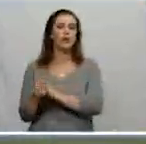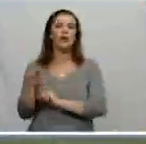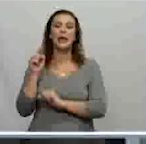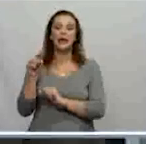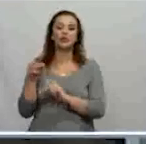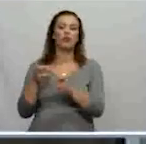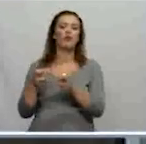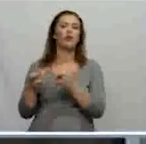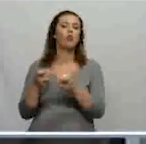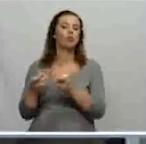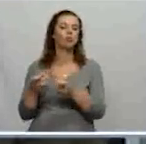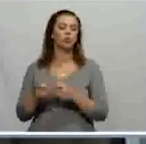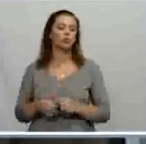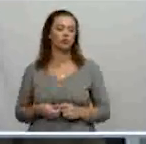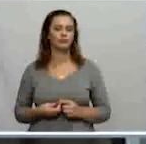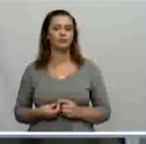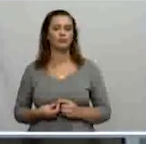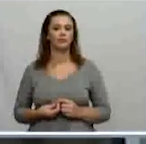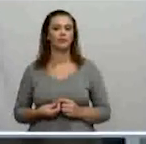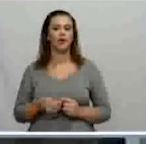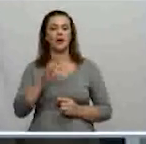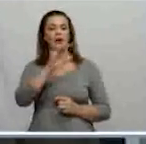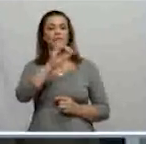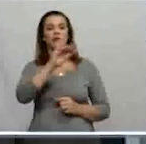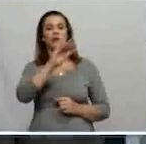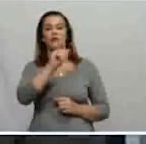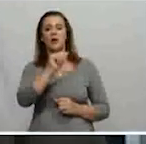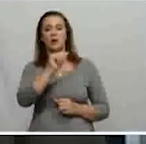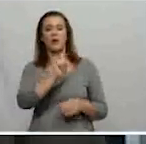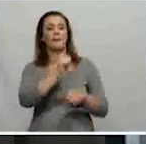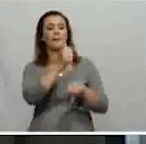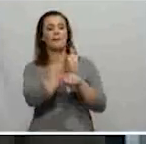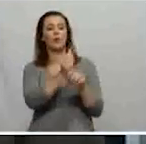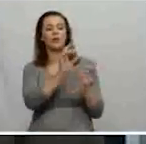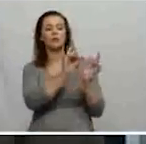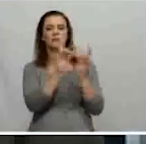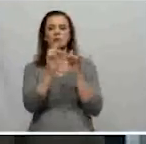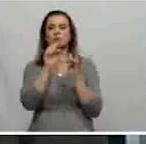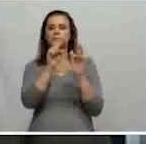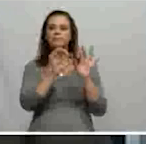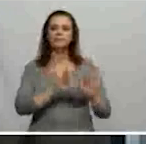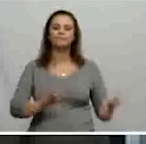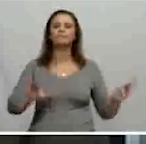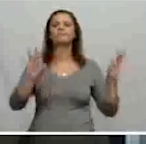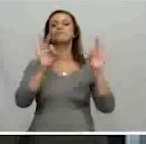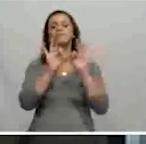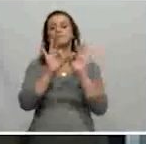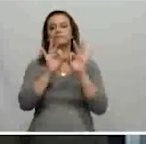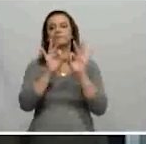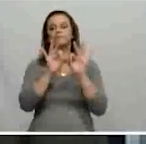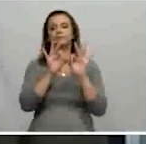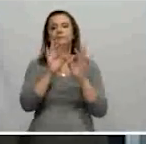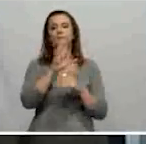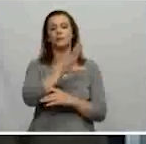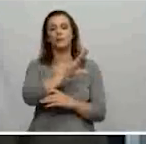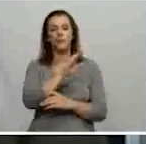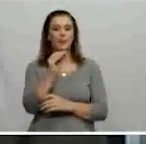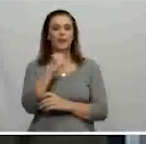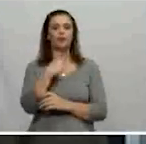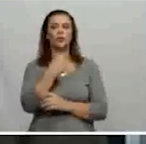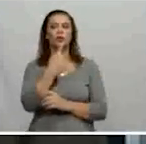una regulación que, a la que FIFA le puso especial importancia. Y se lo voy a